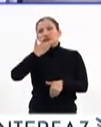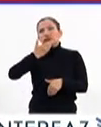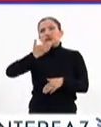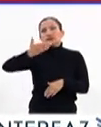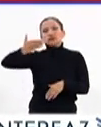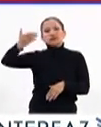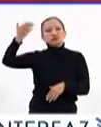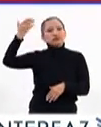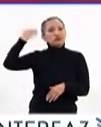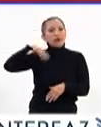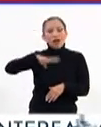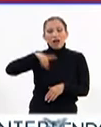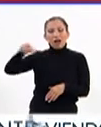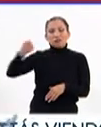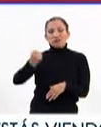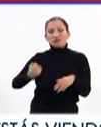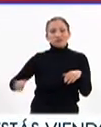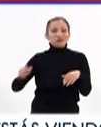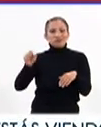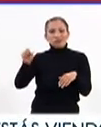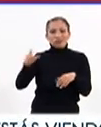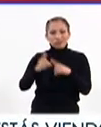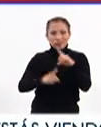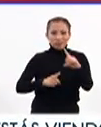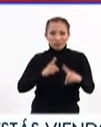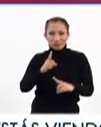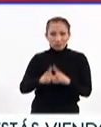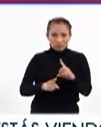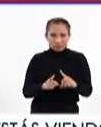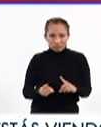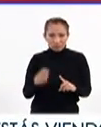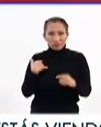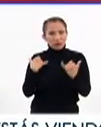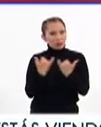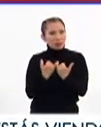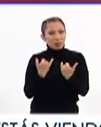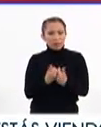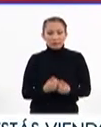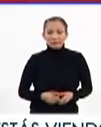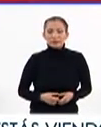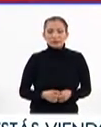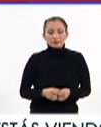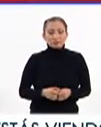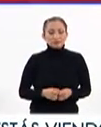que tenemos en este deporte, lo mismo.